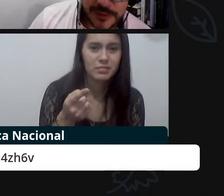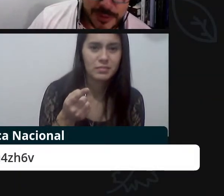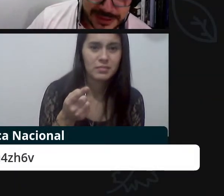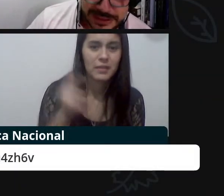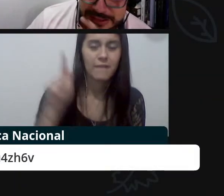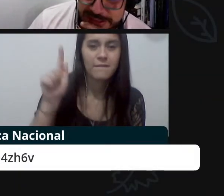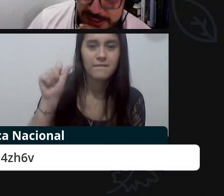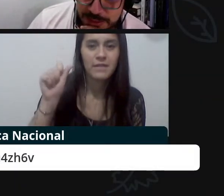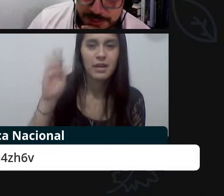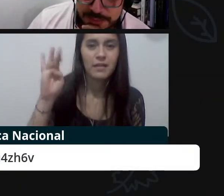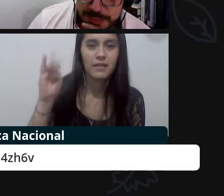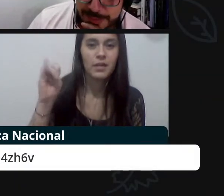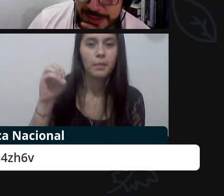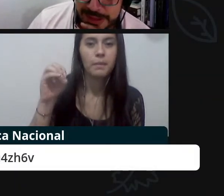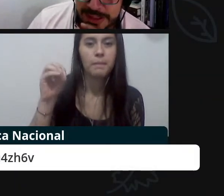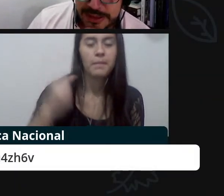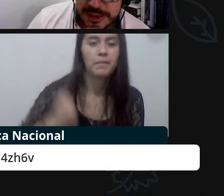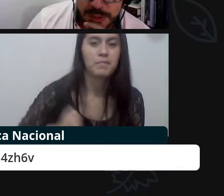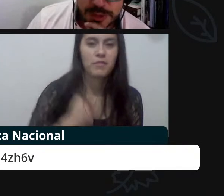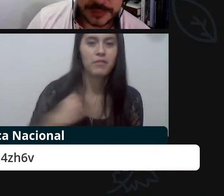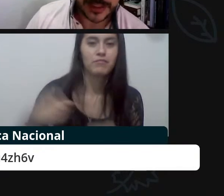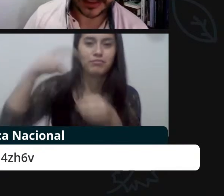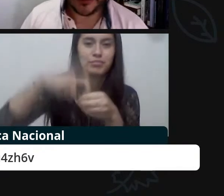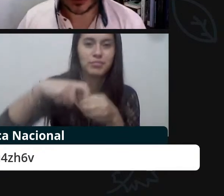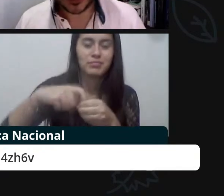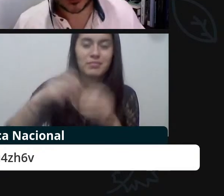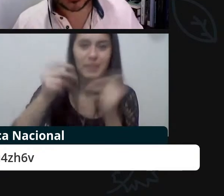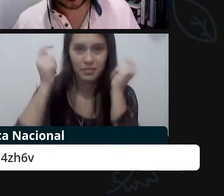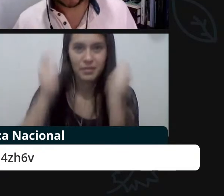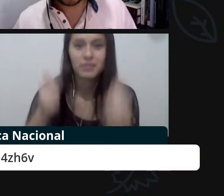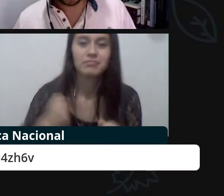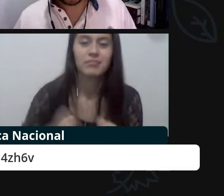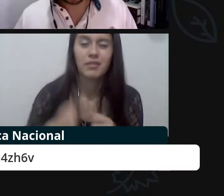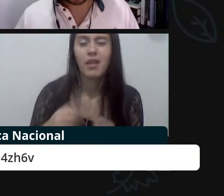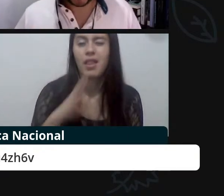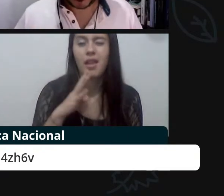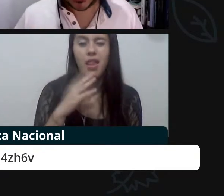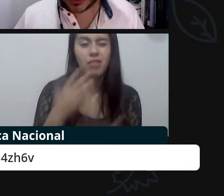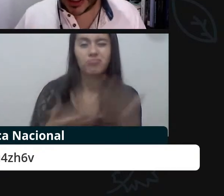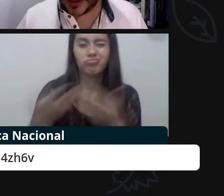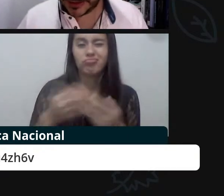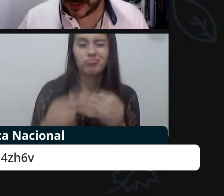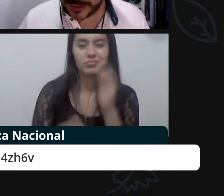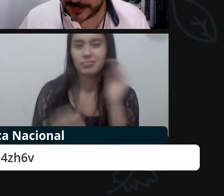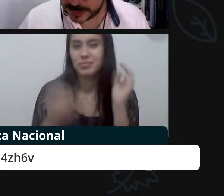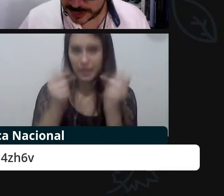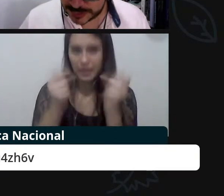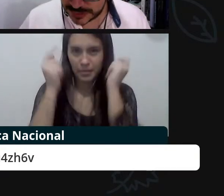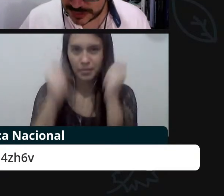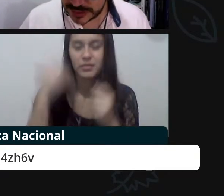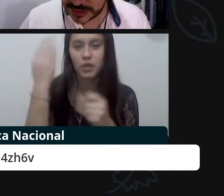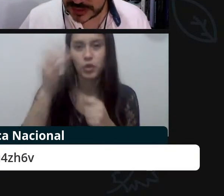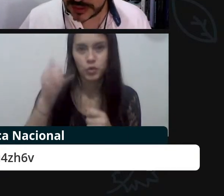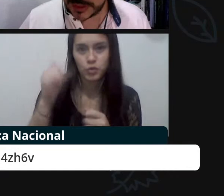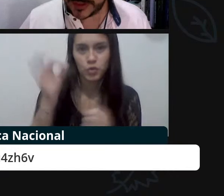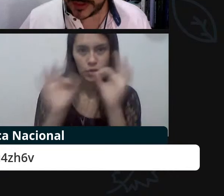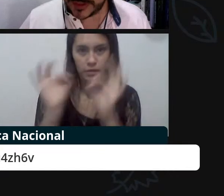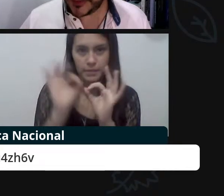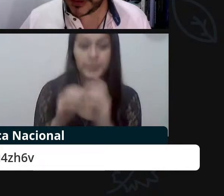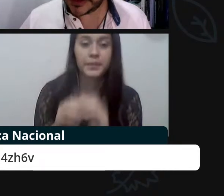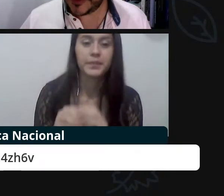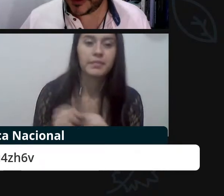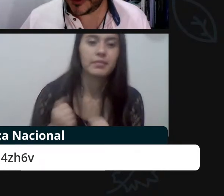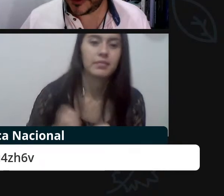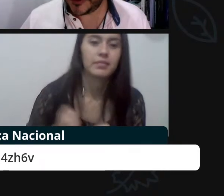Maestro Fabio. Maestro Fabio, métete a esta dirección, por favor, de manera pronta para hablar de unas cosas que tenemos que hablar dentro de 8 días. A ver si lo logramos. El